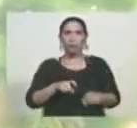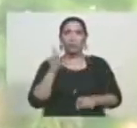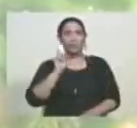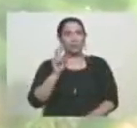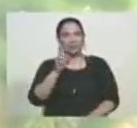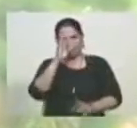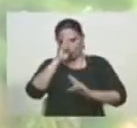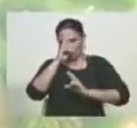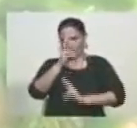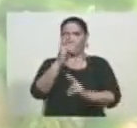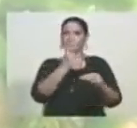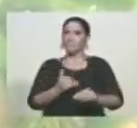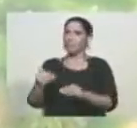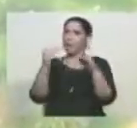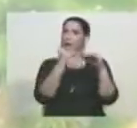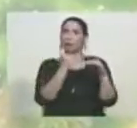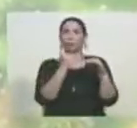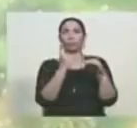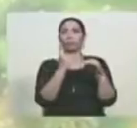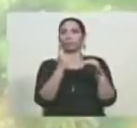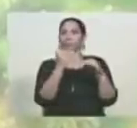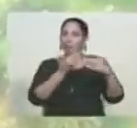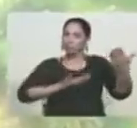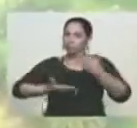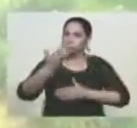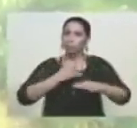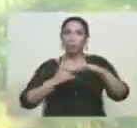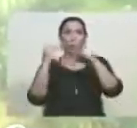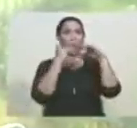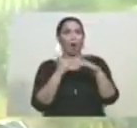un respeto. Un respeto de iguales.